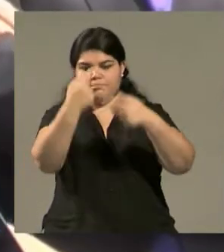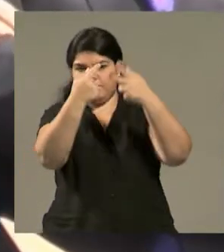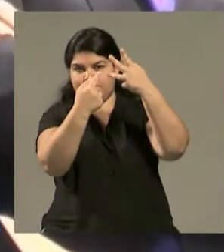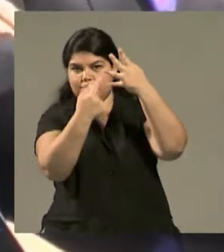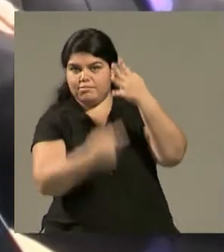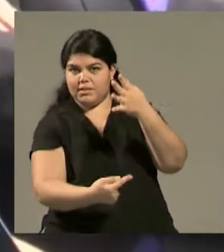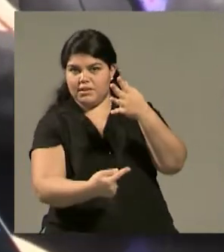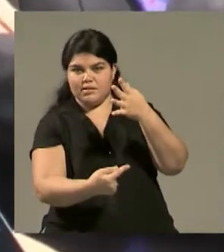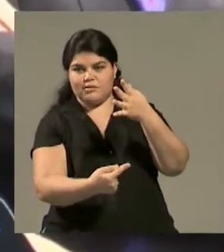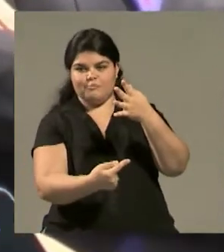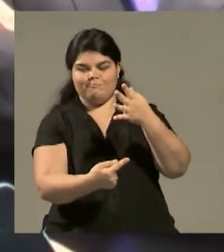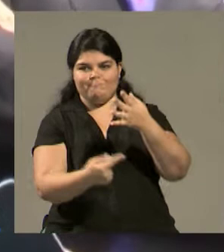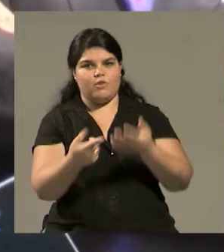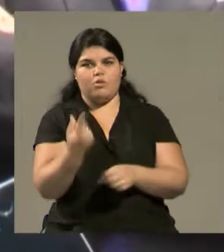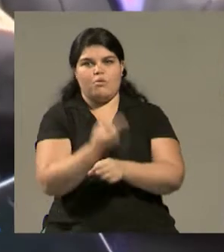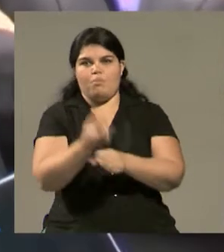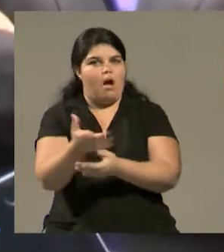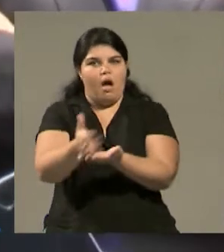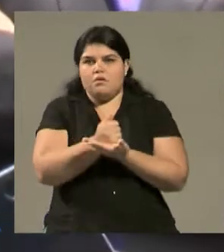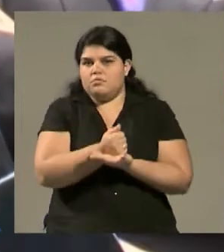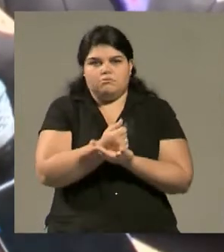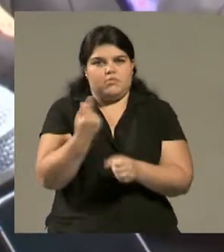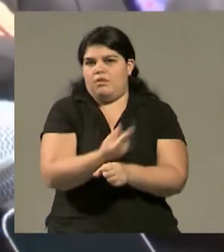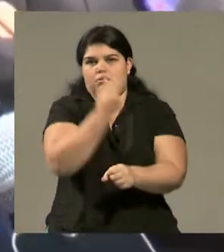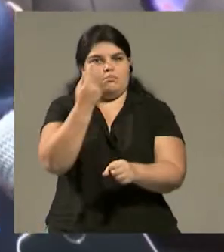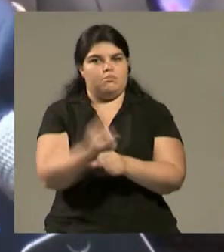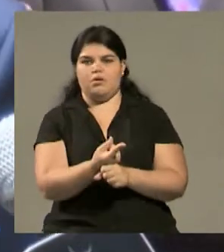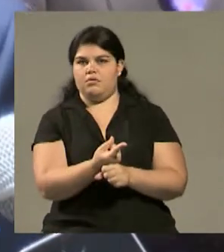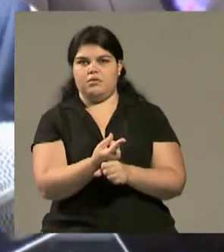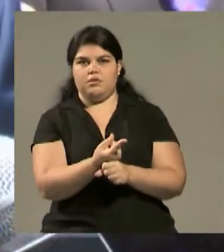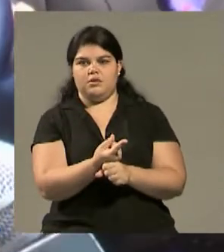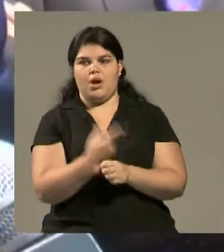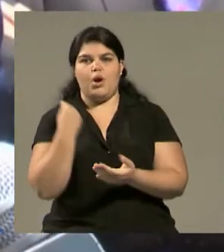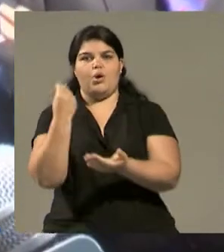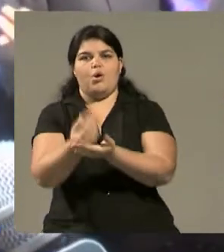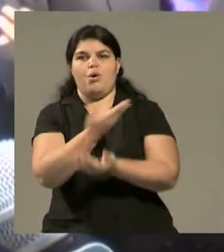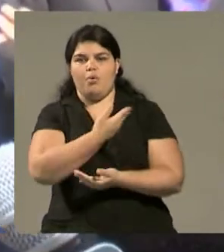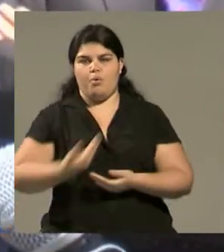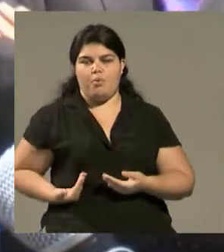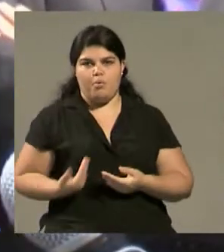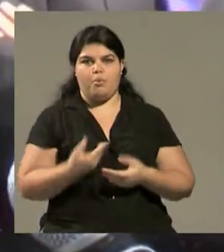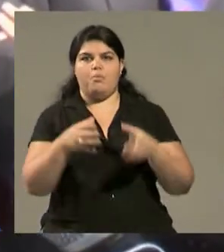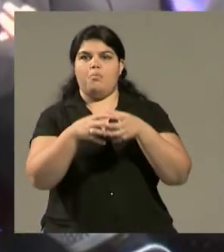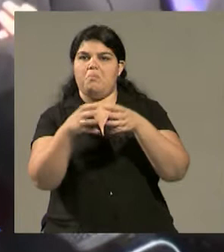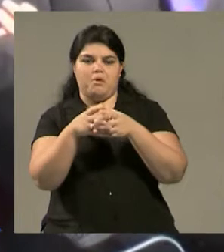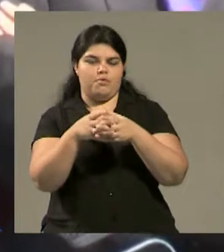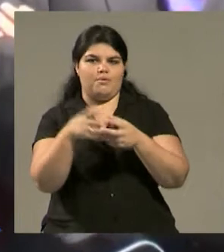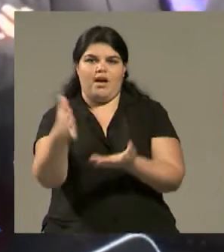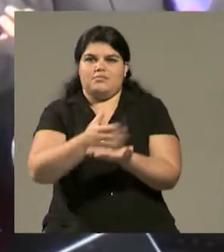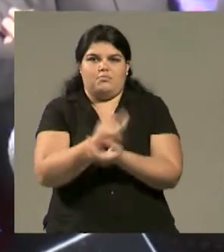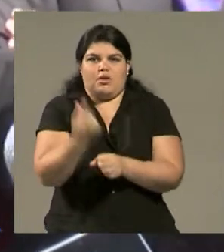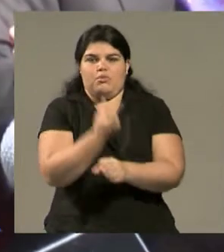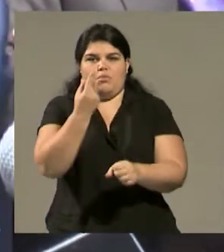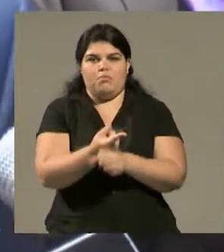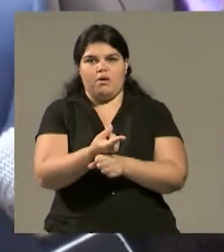serían aceptables por ningún partido, por ningún líder político, ni por la opinión pública de